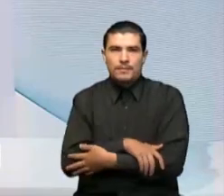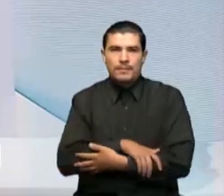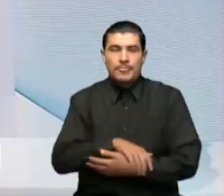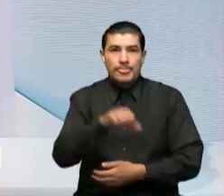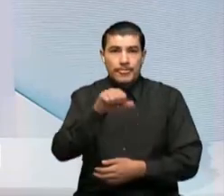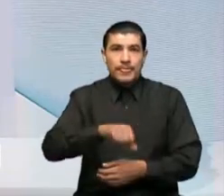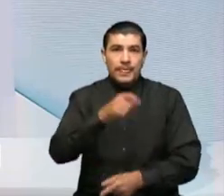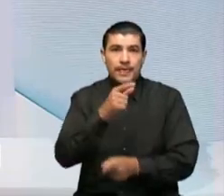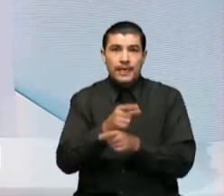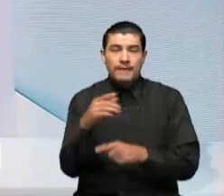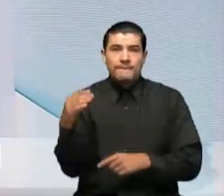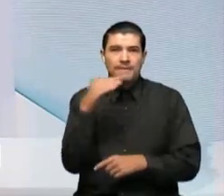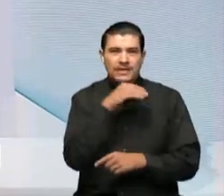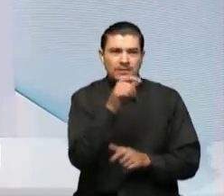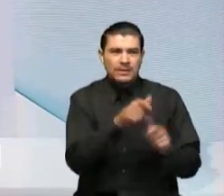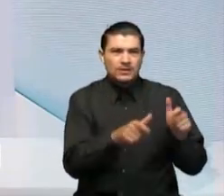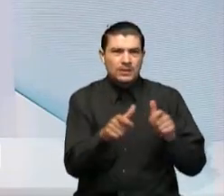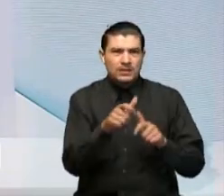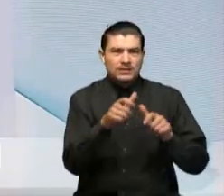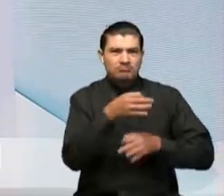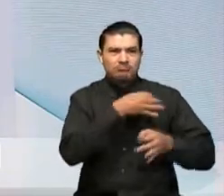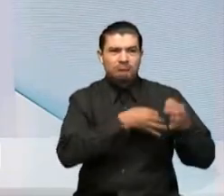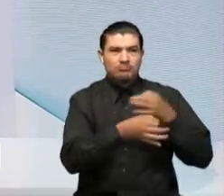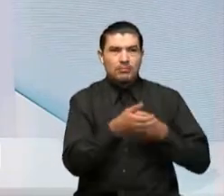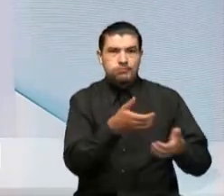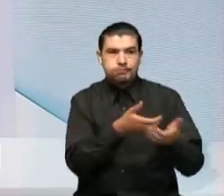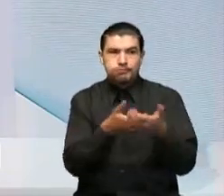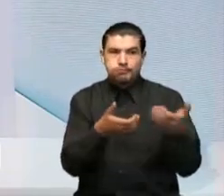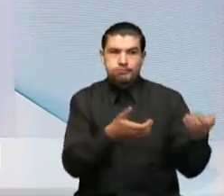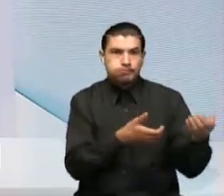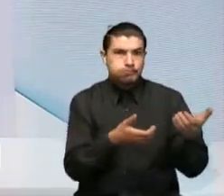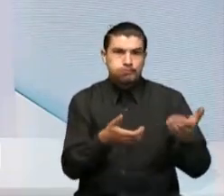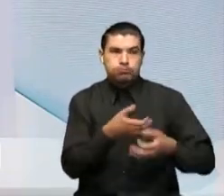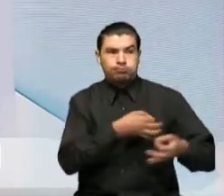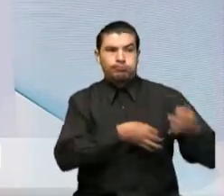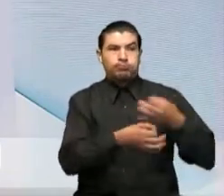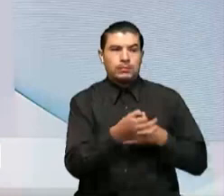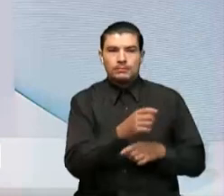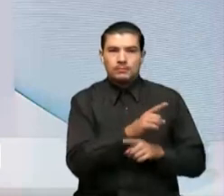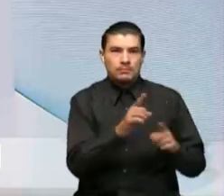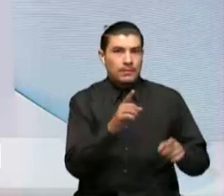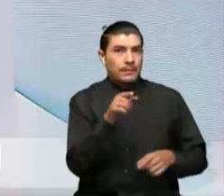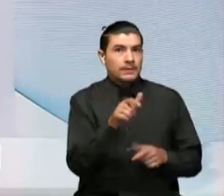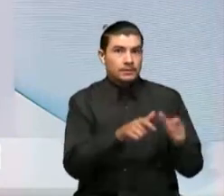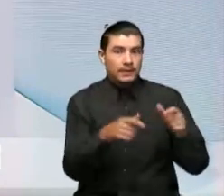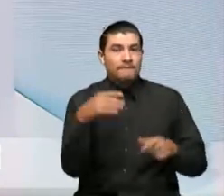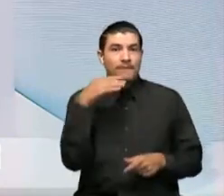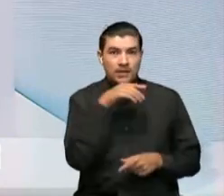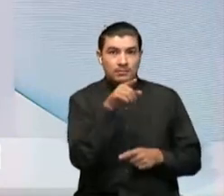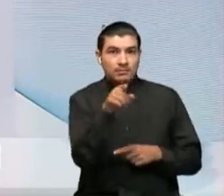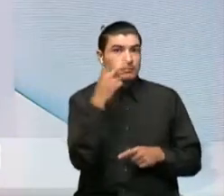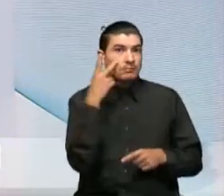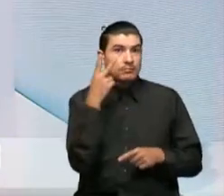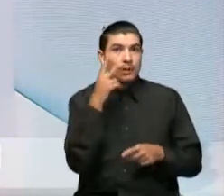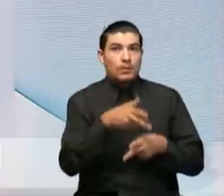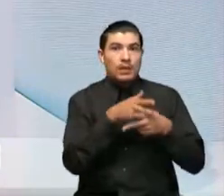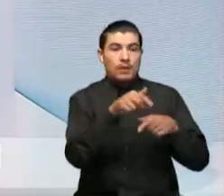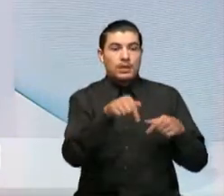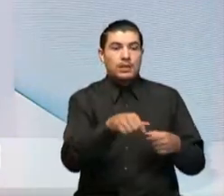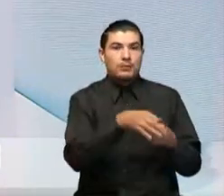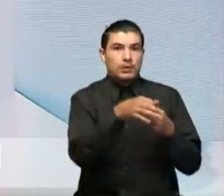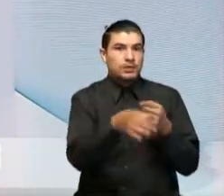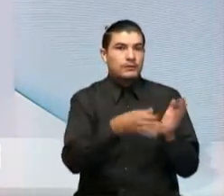en otras noticias falsos funcionarios estarían estafando a la comunidad en nombre del cuerpo de bomberos de floridablanca directivas de la institución